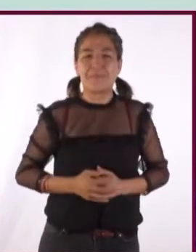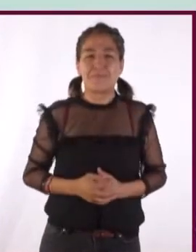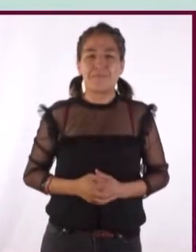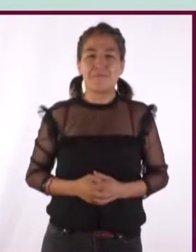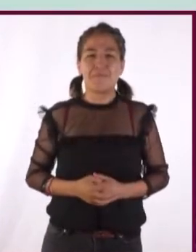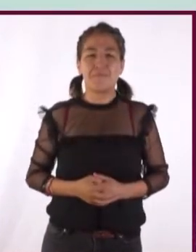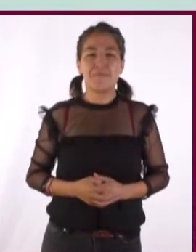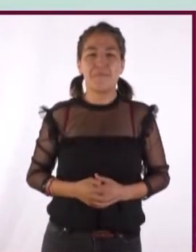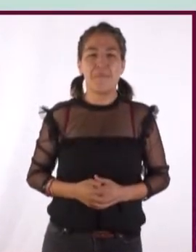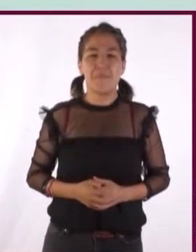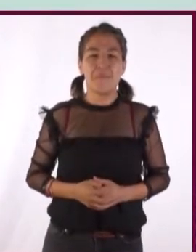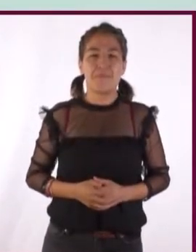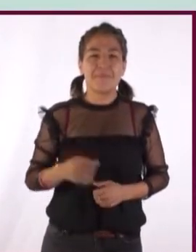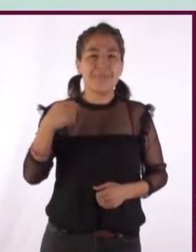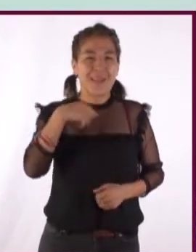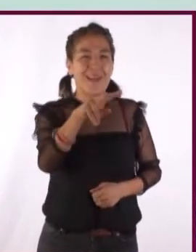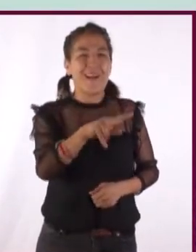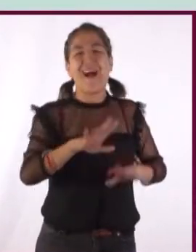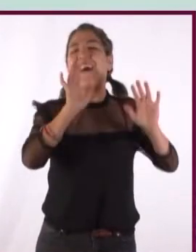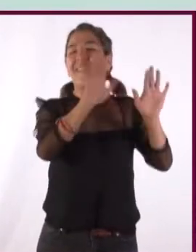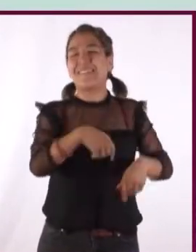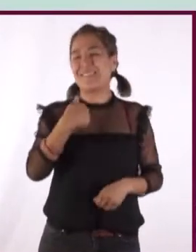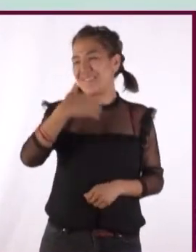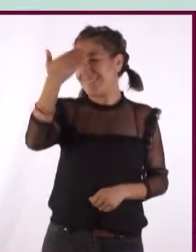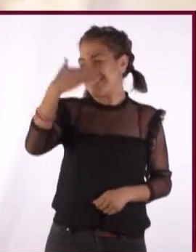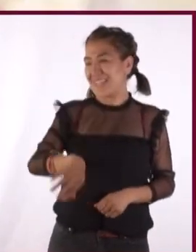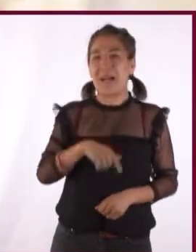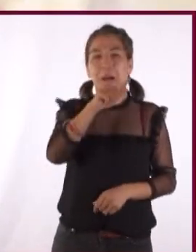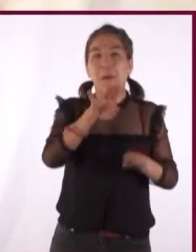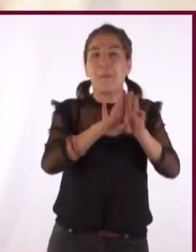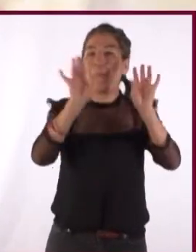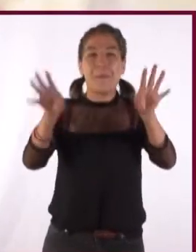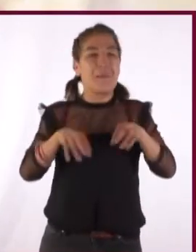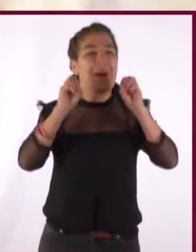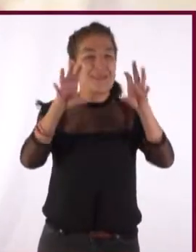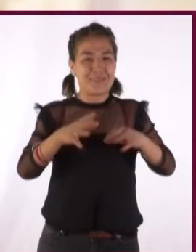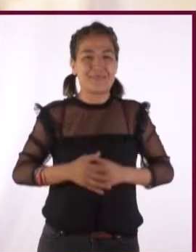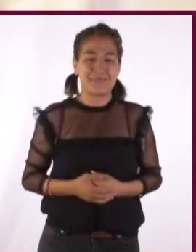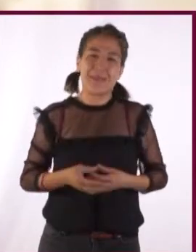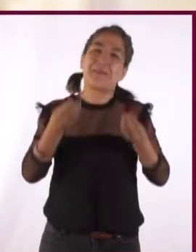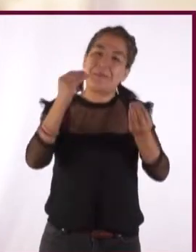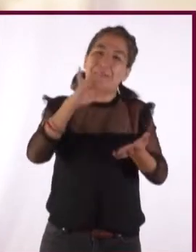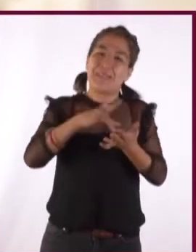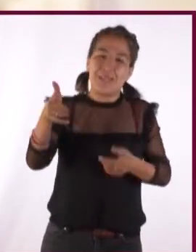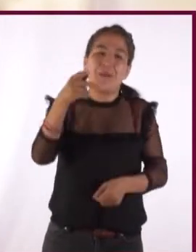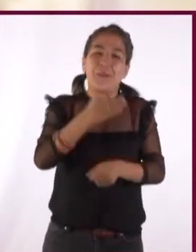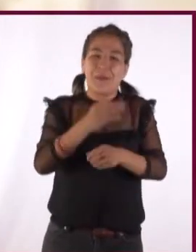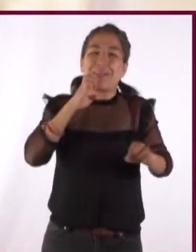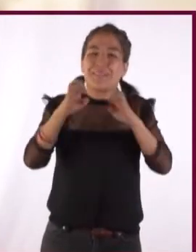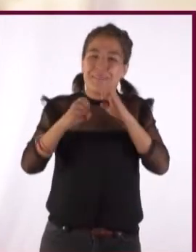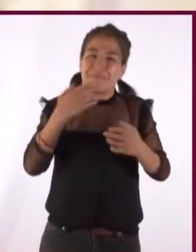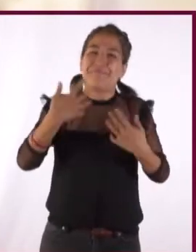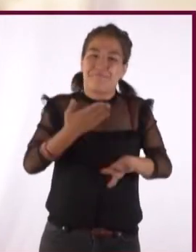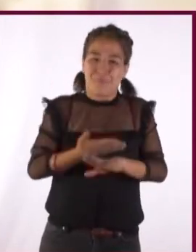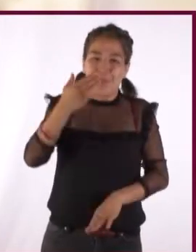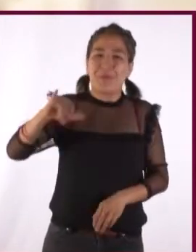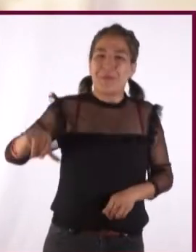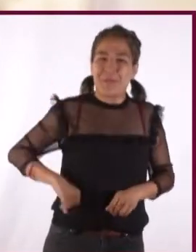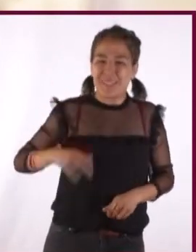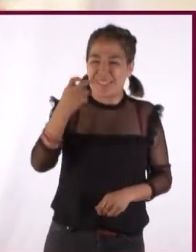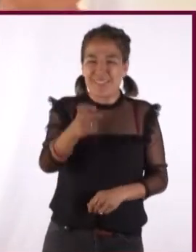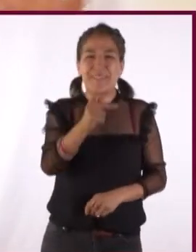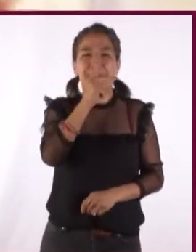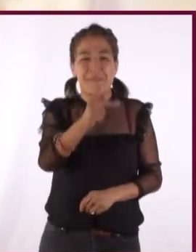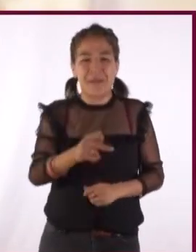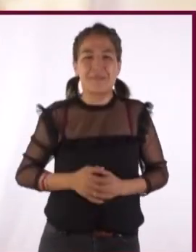pierde chiste el truco porque pues ya no habrá magia, ¿no? Ok, maestro, muchísimas gracias por esta entrevista tan bonita y tan interesante.